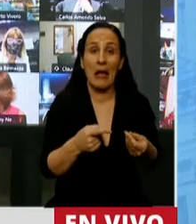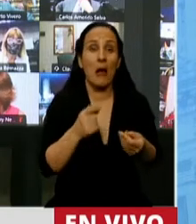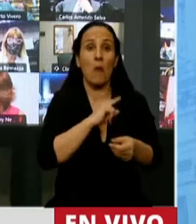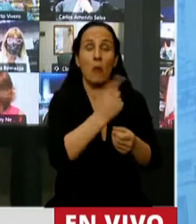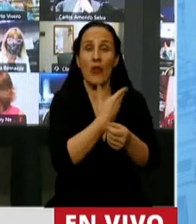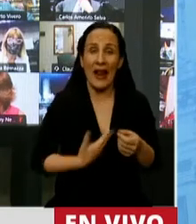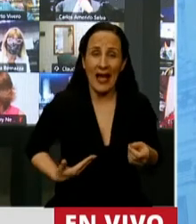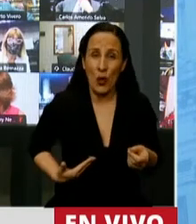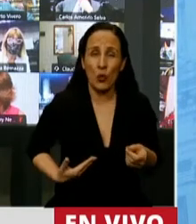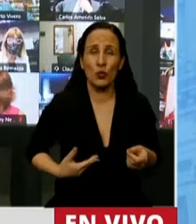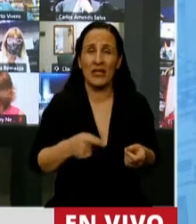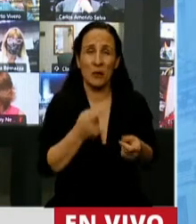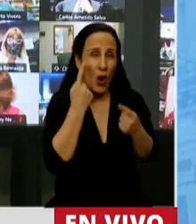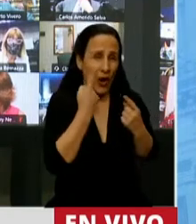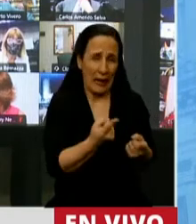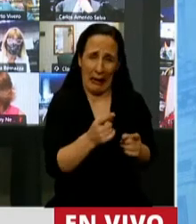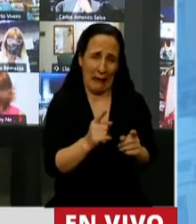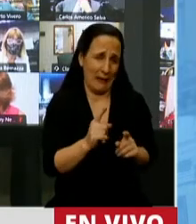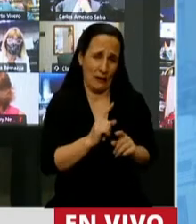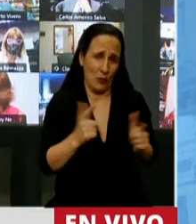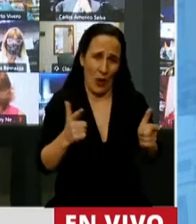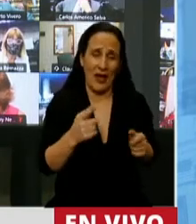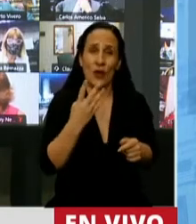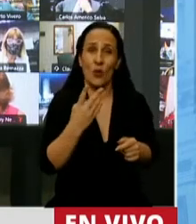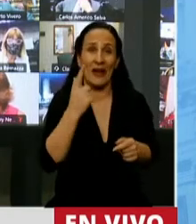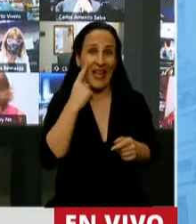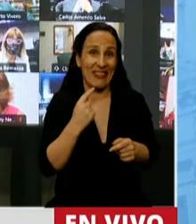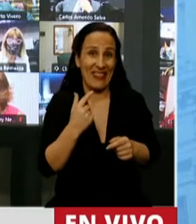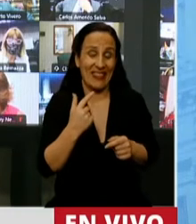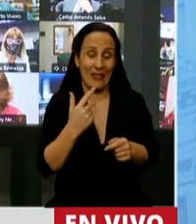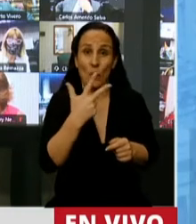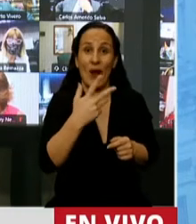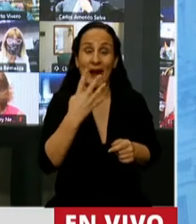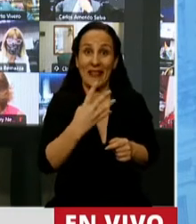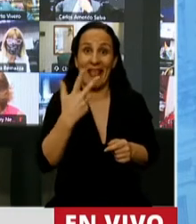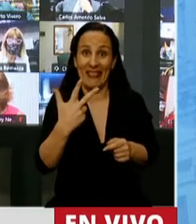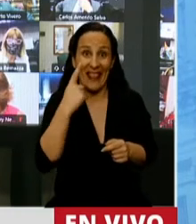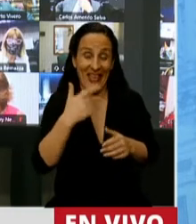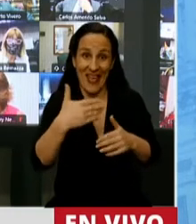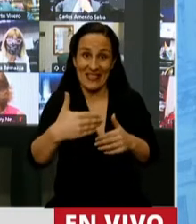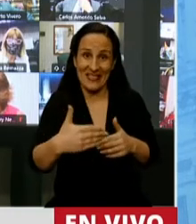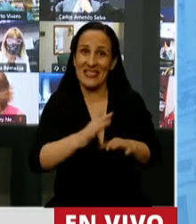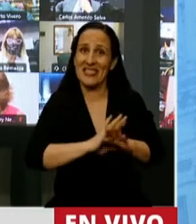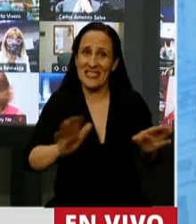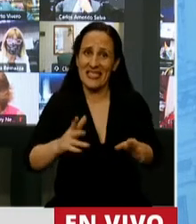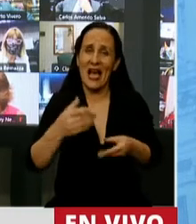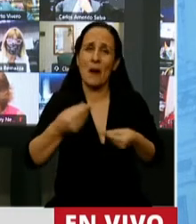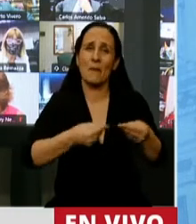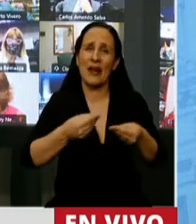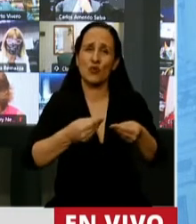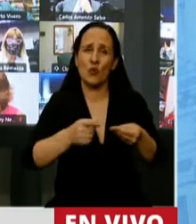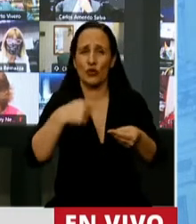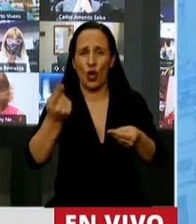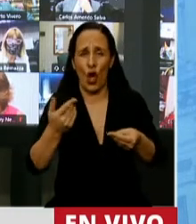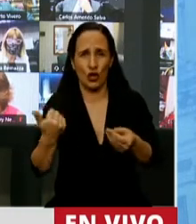cree en este proyecto ya que 43 días después de su presentación ya han puesto en ejecución un presupuesto paralelo